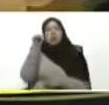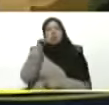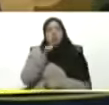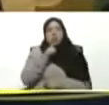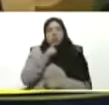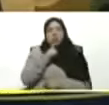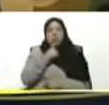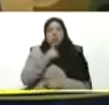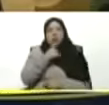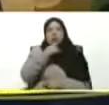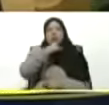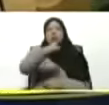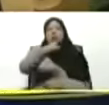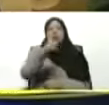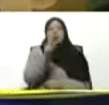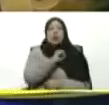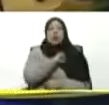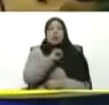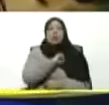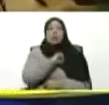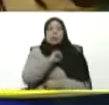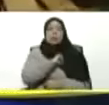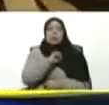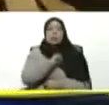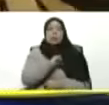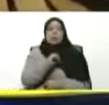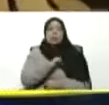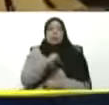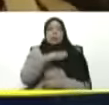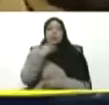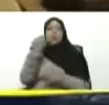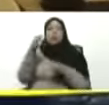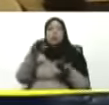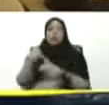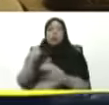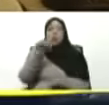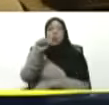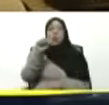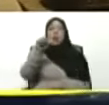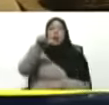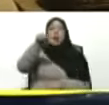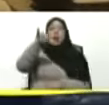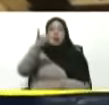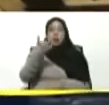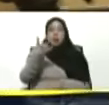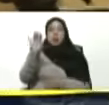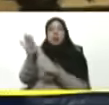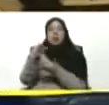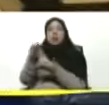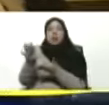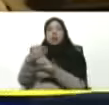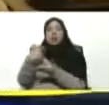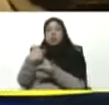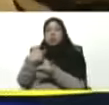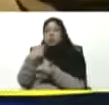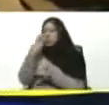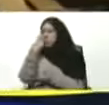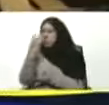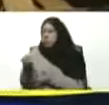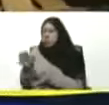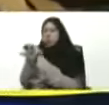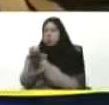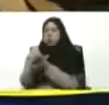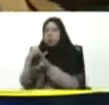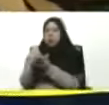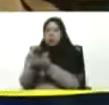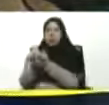recibimos la noticia estremecedora, se nos fue Ali. Yo estaba en Margarita ese día, llegando a Margarita, casa